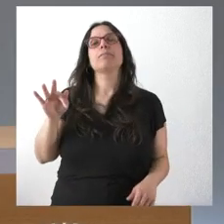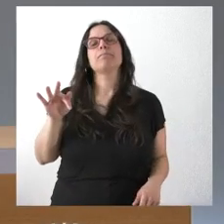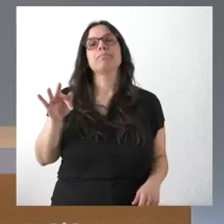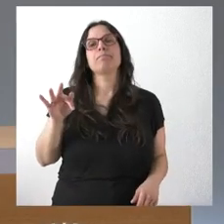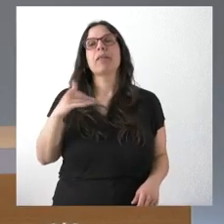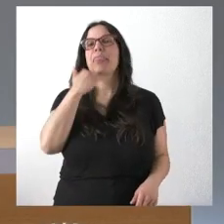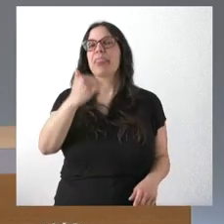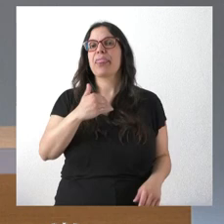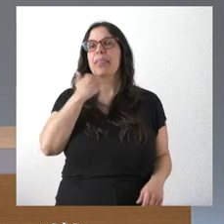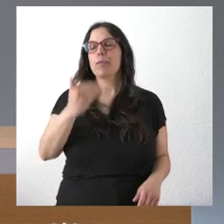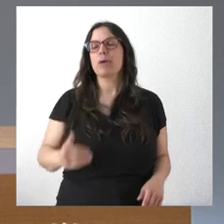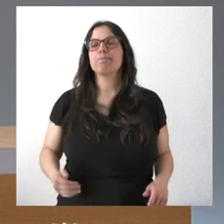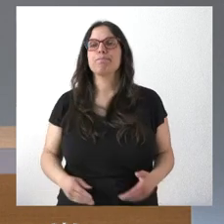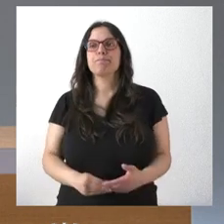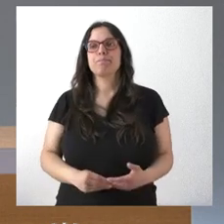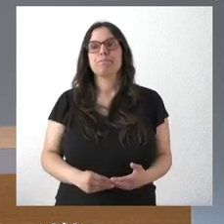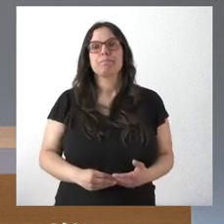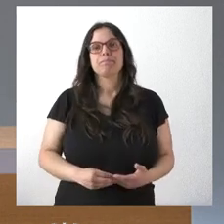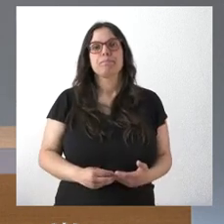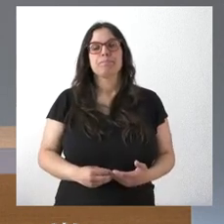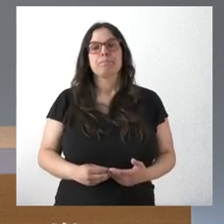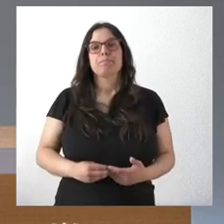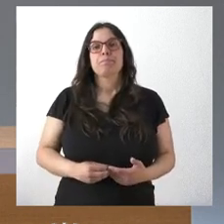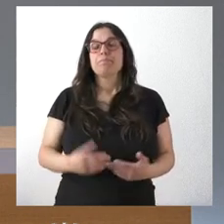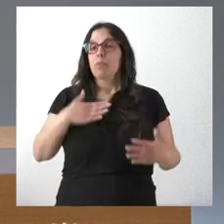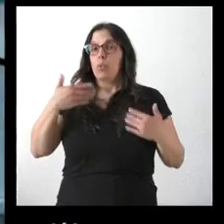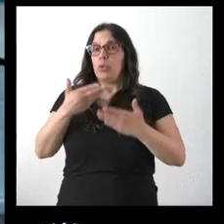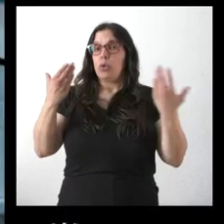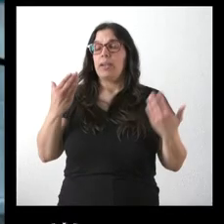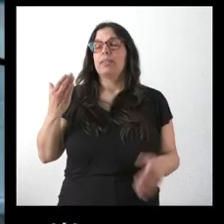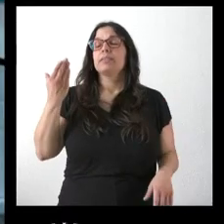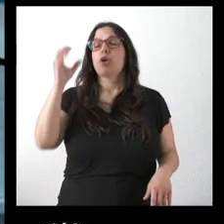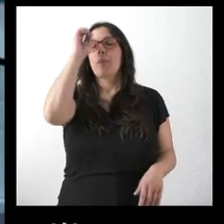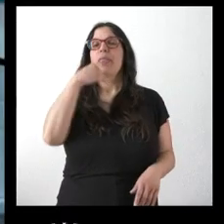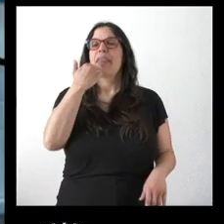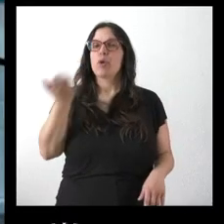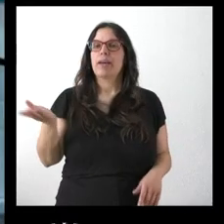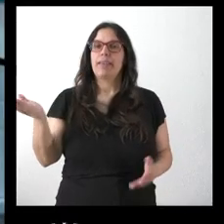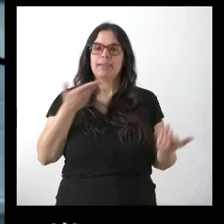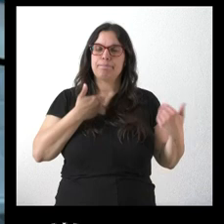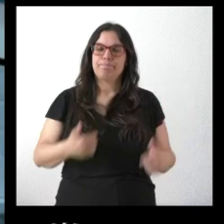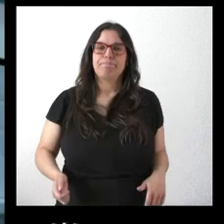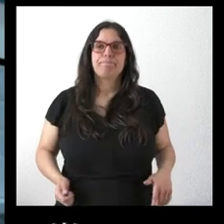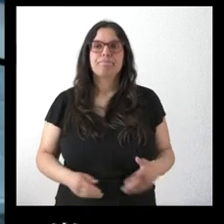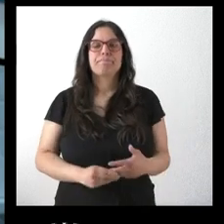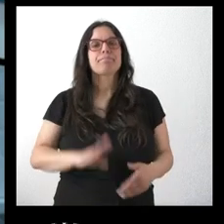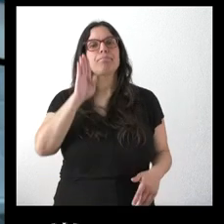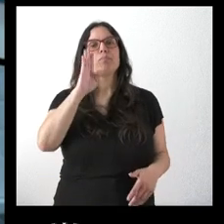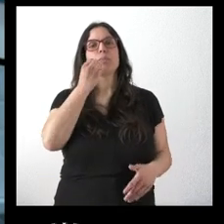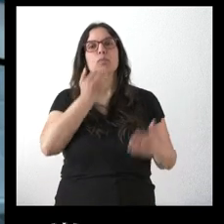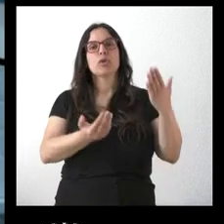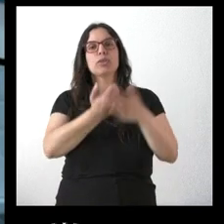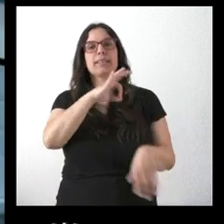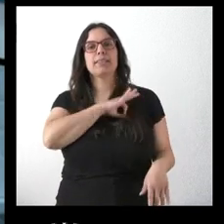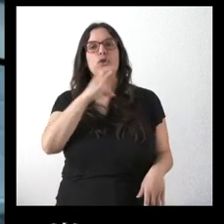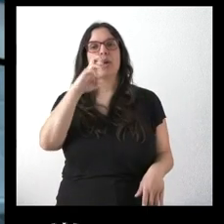a Zamora. Allí está Carlos Gil. Cuando quieras, Carlos Gil de La Opinión. Adelante. Hola, buenos días, señor Carrillo. Buenos